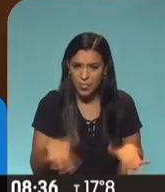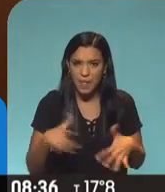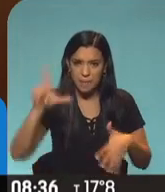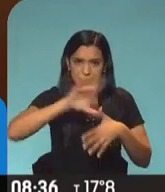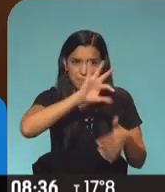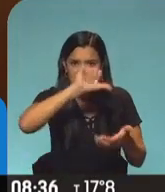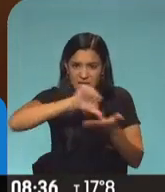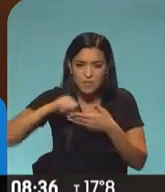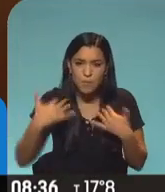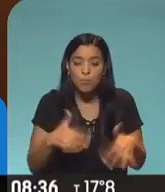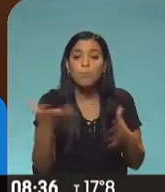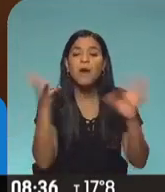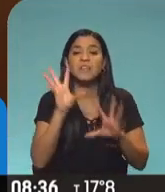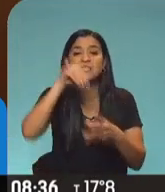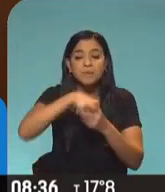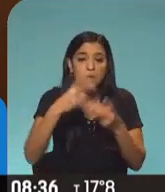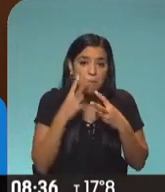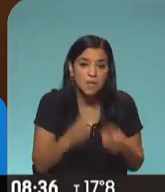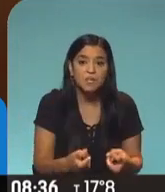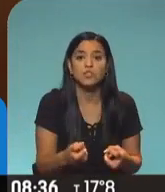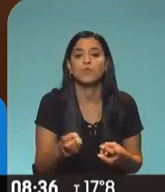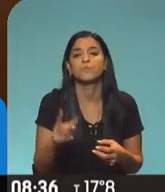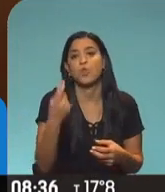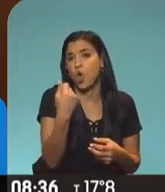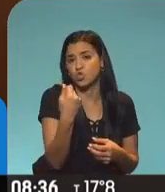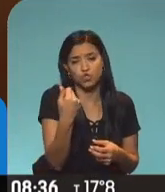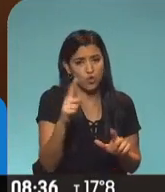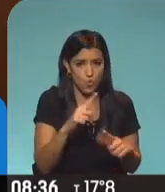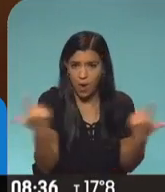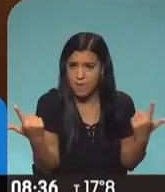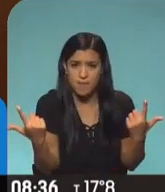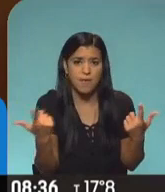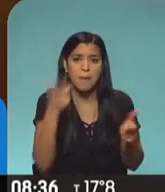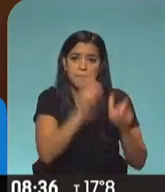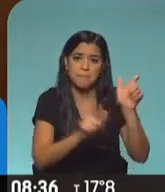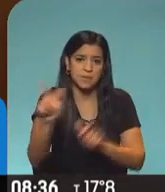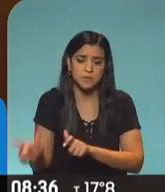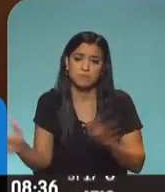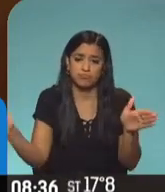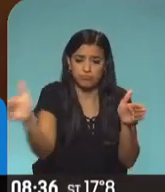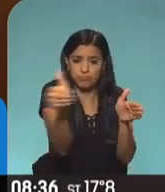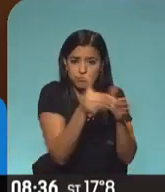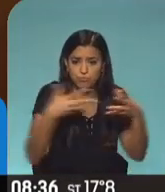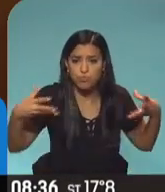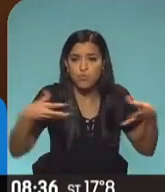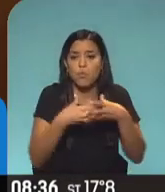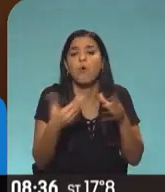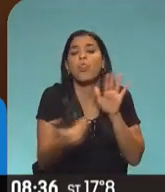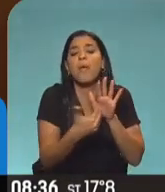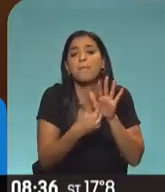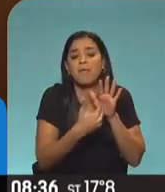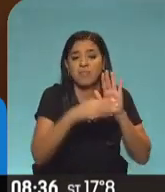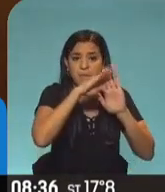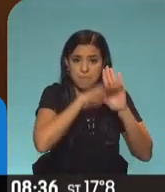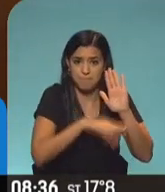La participación en esta investigación, como toda investigación, no tiene costo. Los pacientes van a ser reclutados, digamos, de acuerdo a los criterios, esto